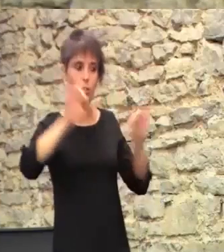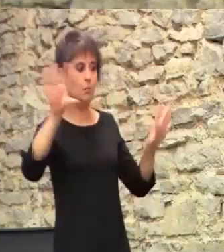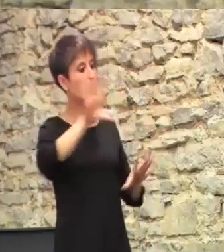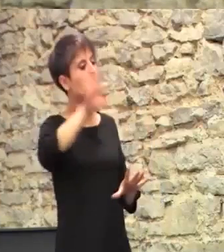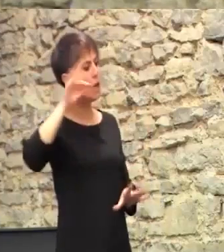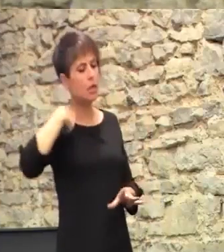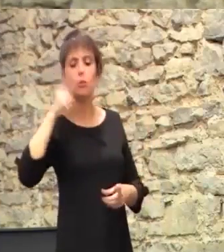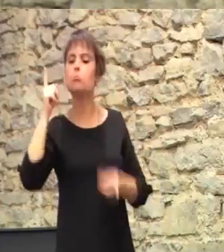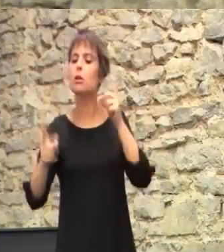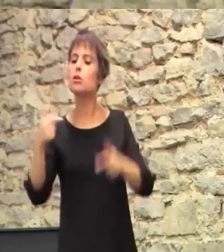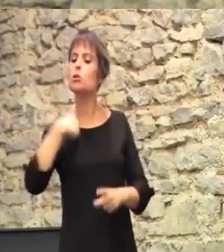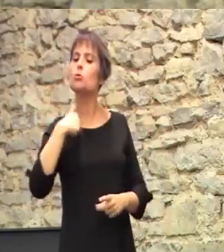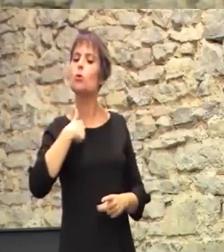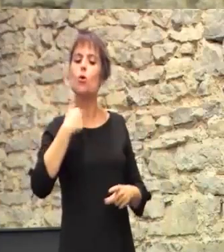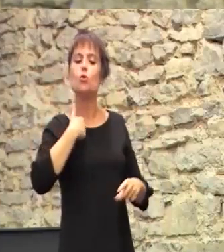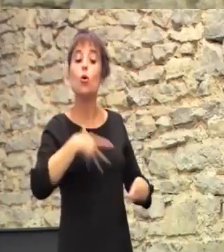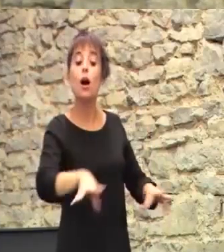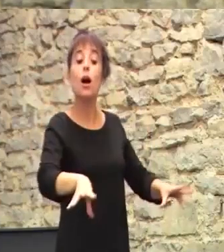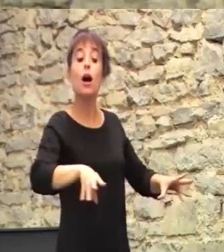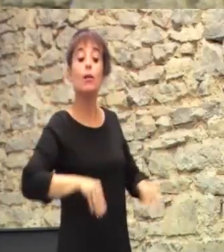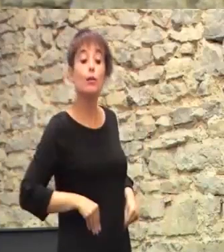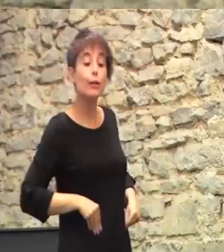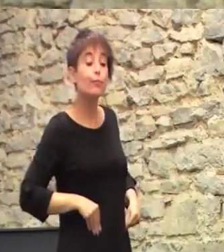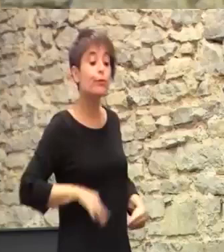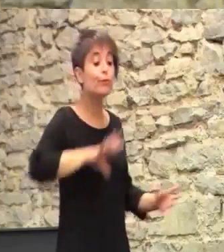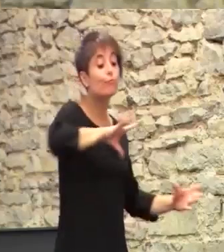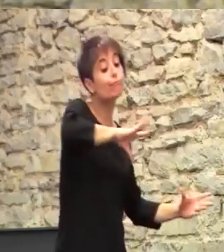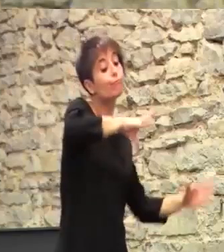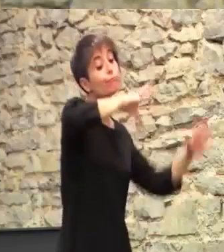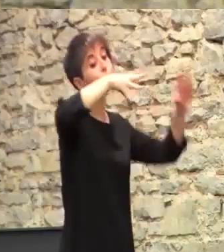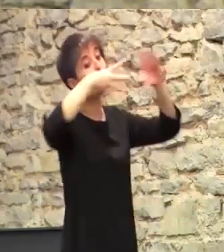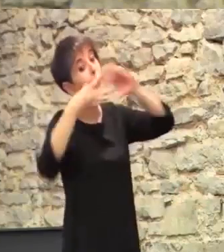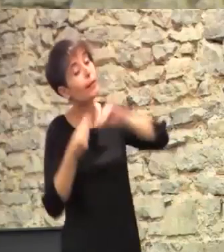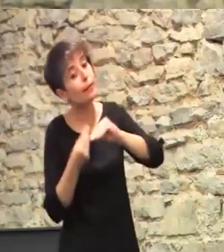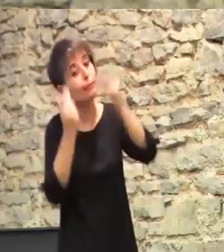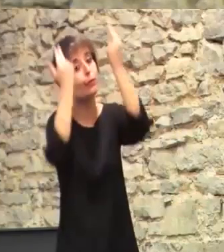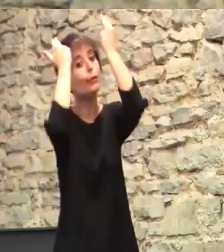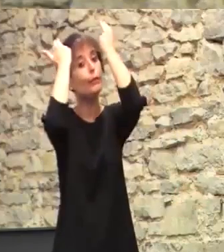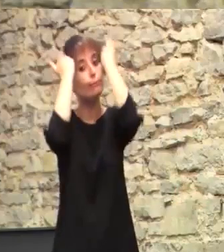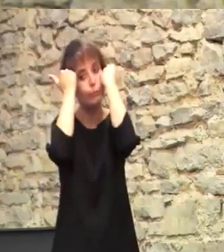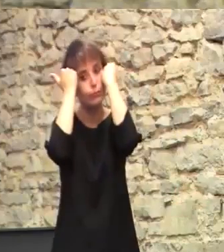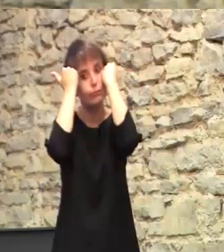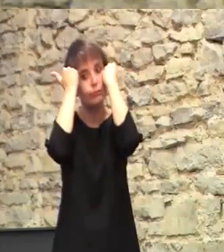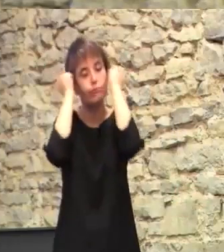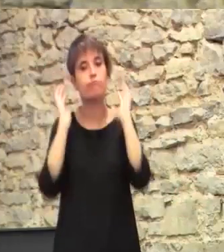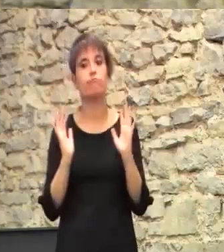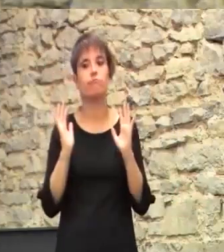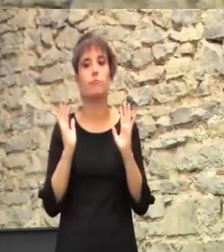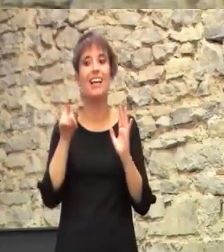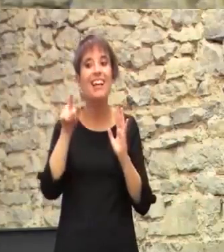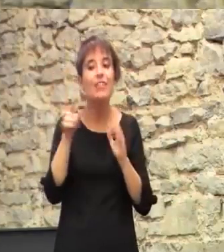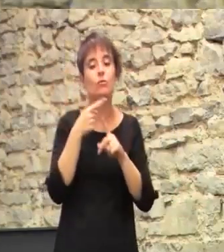o acepto y natural hizo un sistema me adapto a lo que hay y me quedo con lo que prefiero